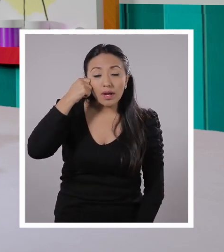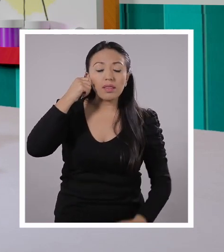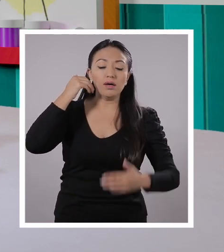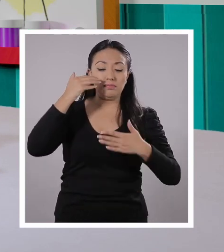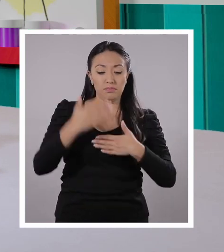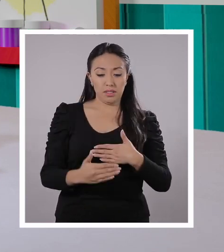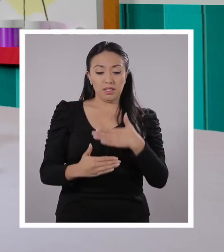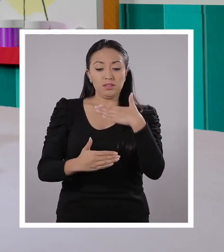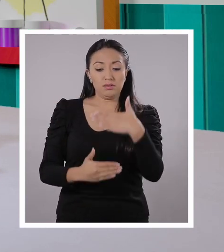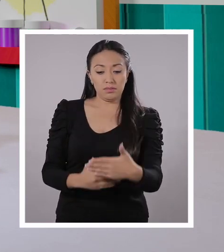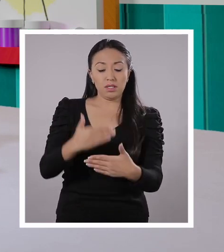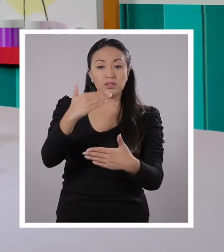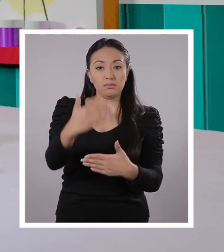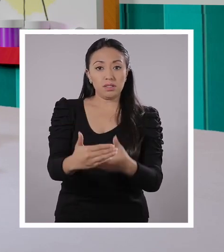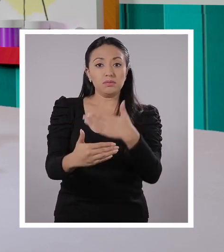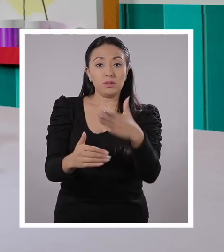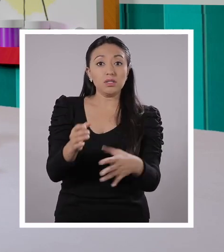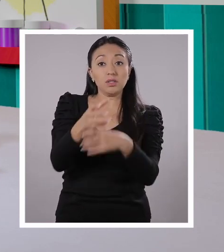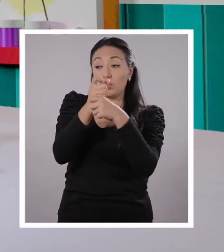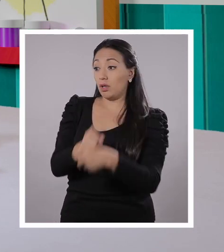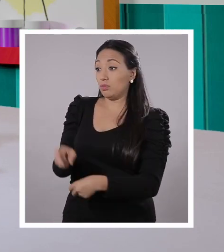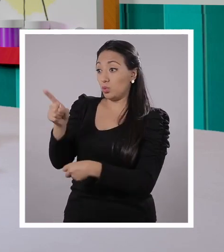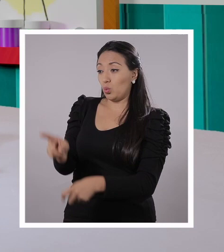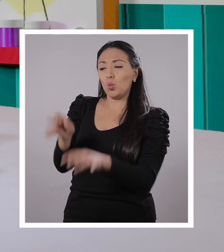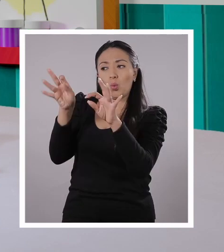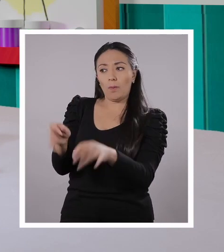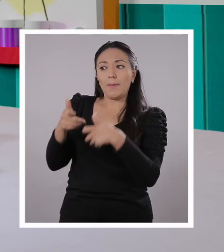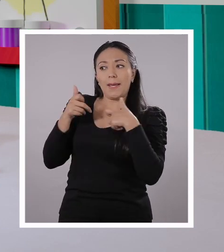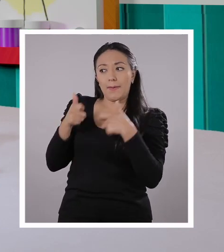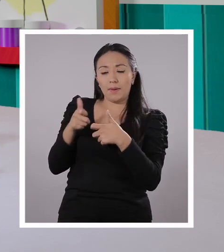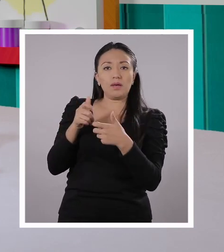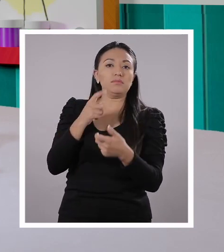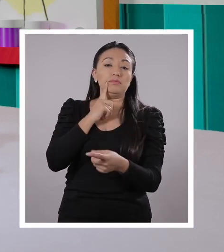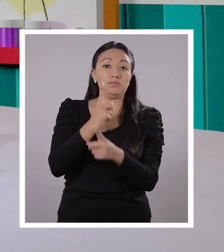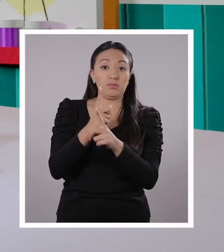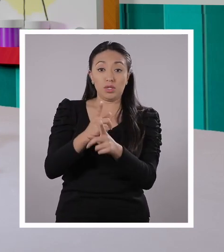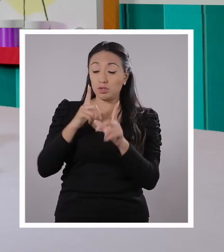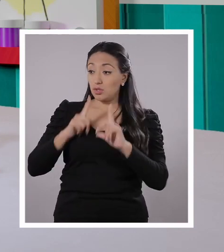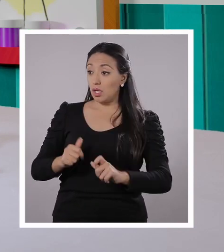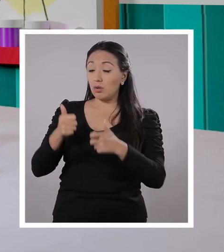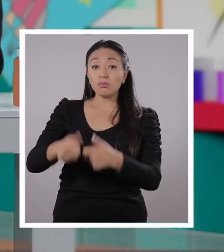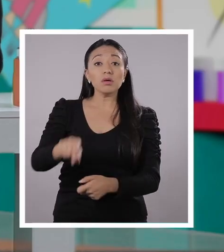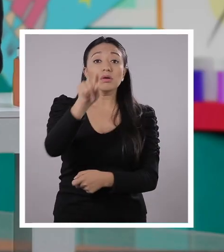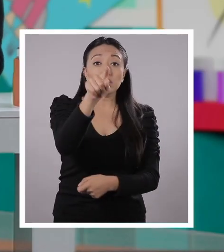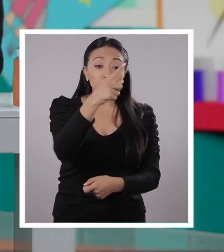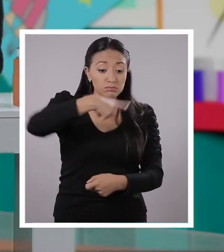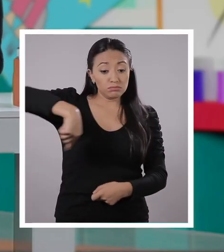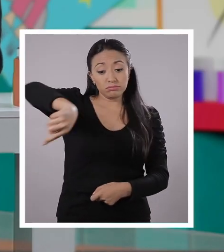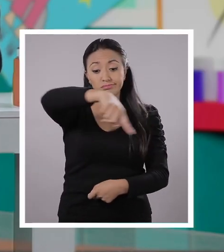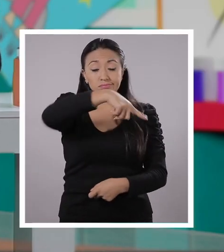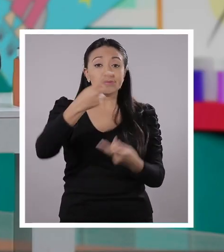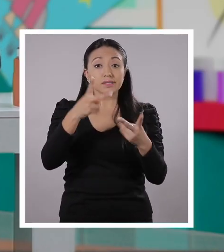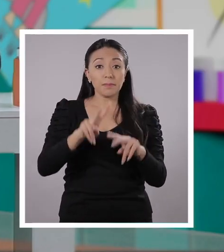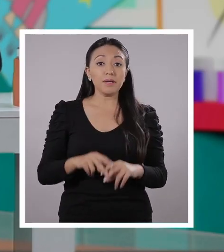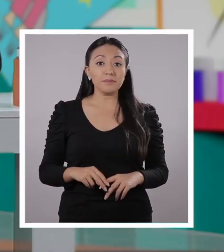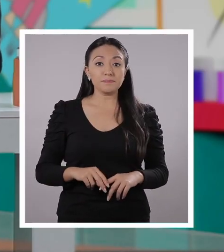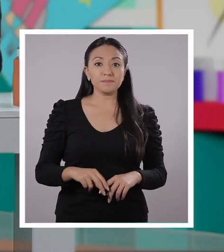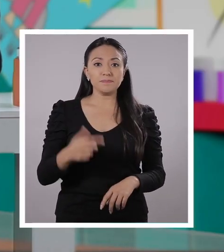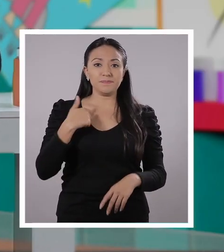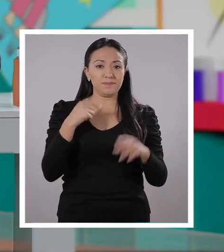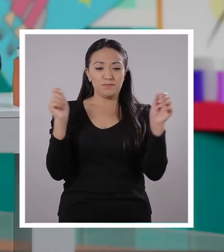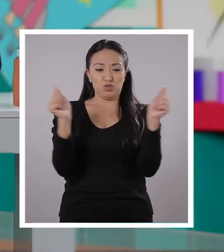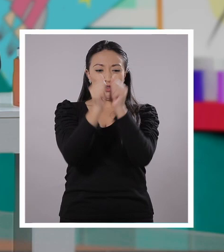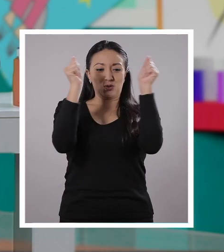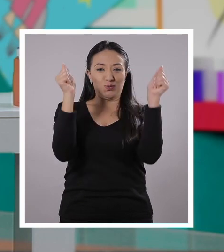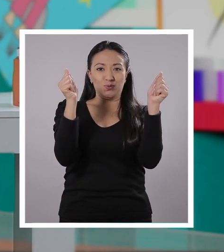los protocolos de seguridad. Uh-huh. Hoy Pancho los cumplió muy, muy bien y por eso él está sano y también las personas que lo rodean. Muy bien.